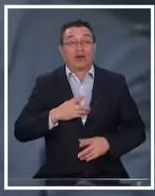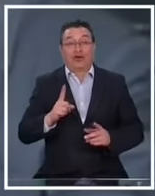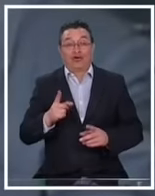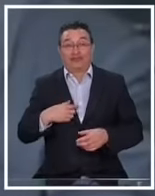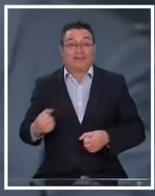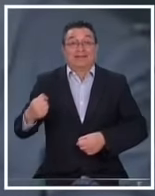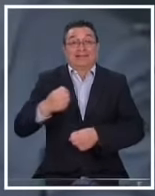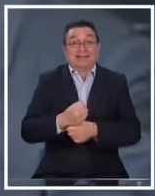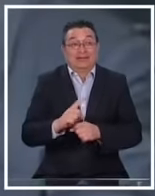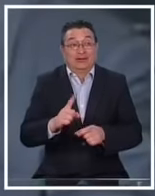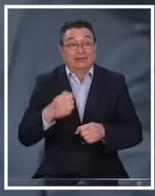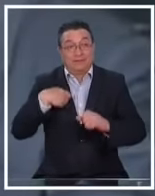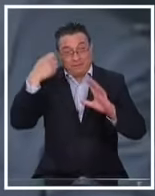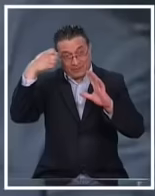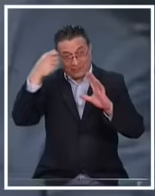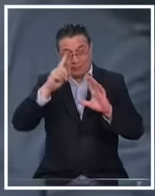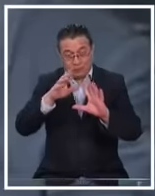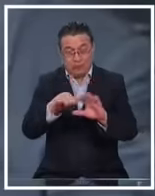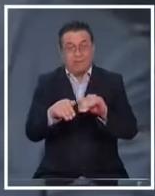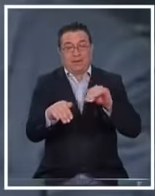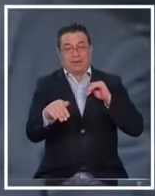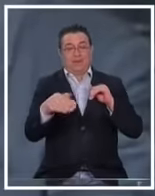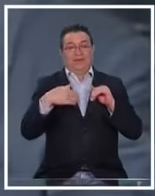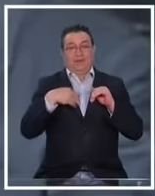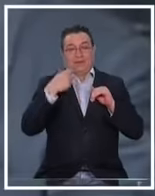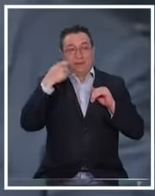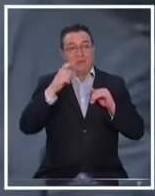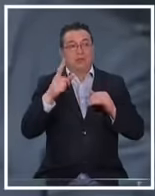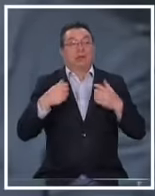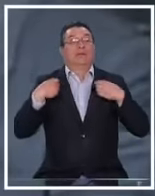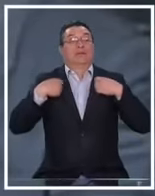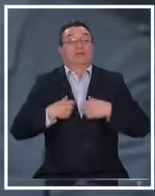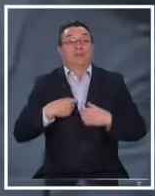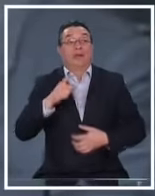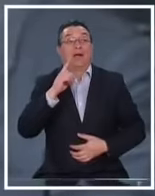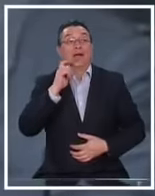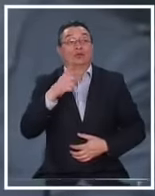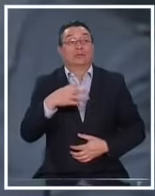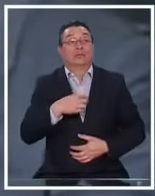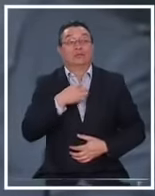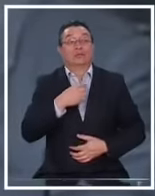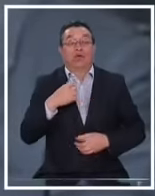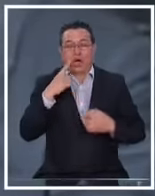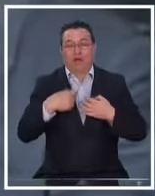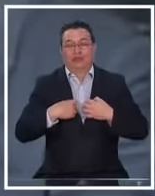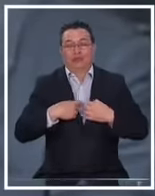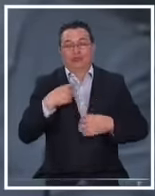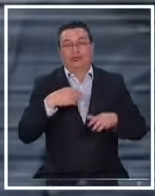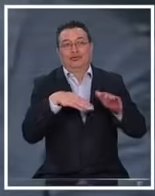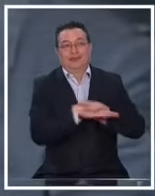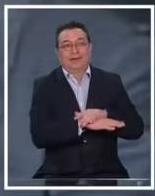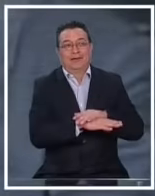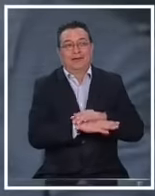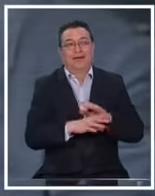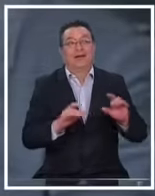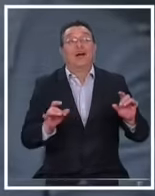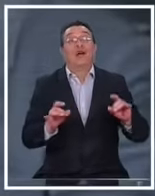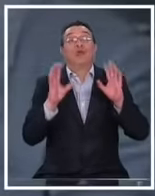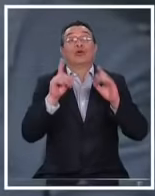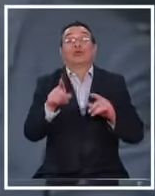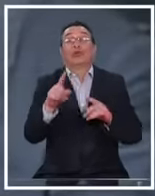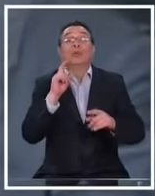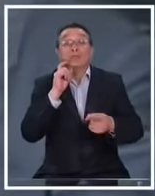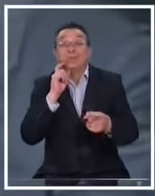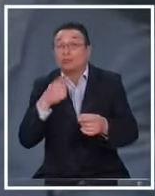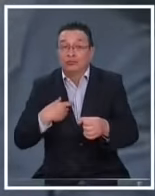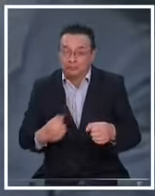transmisión en cámara, me tocaba en off relatar y por eso vine con chaqueta azul y tengo un uniforme por ahí colgado. Por si le pasaba algo, usted